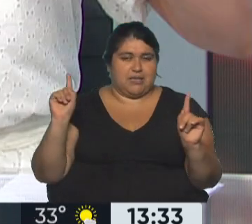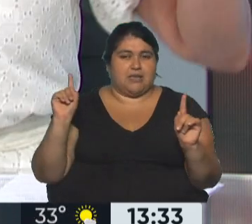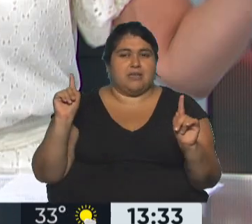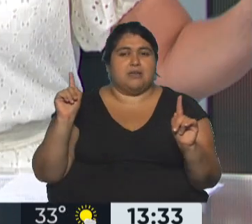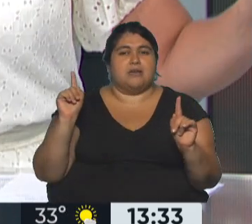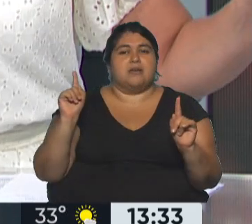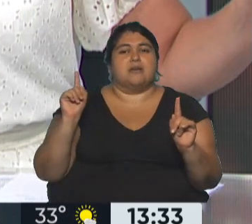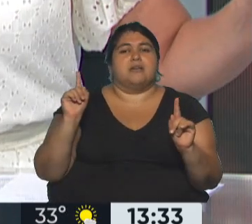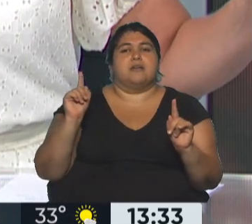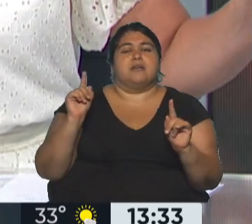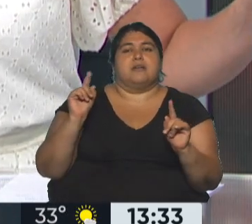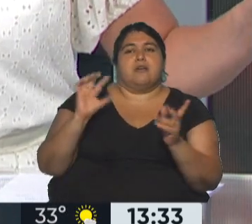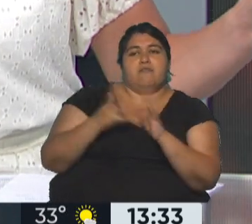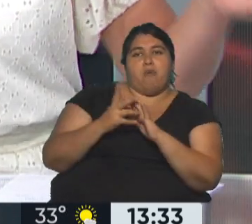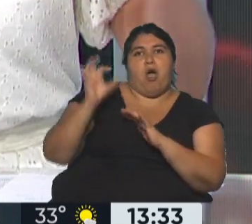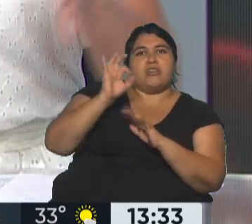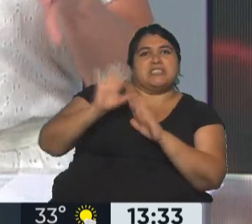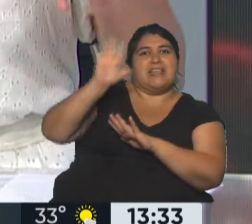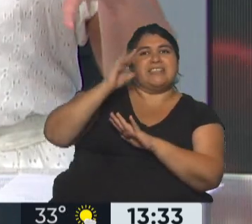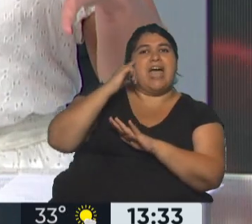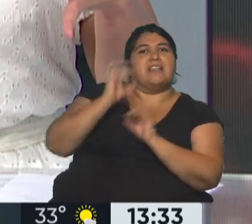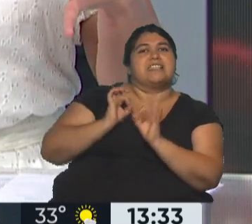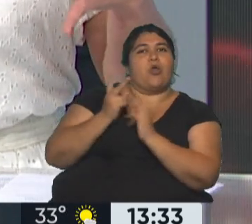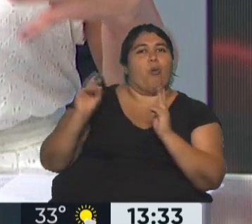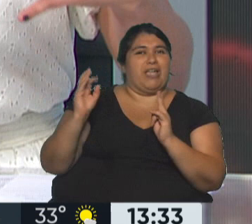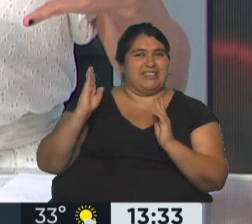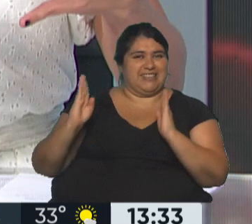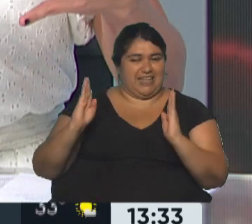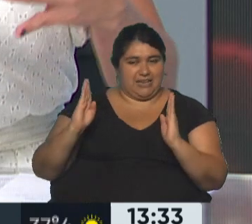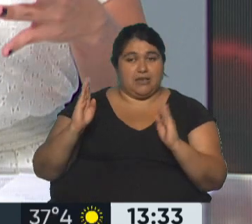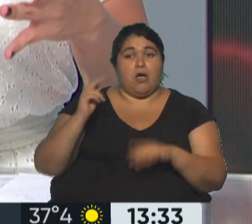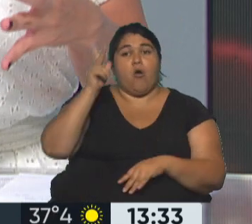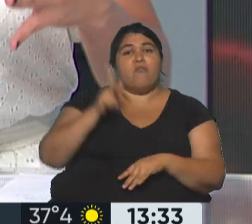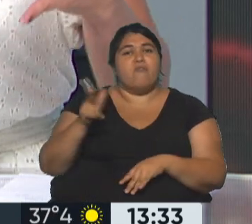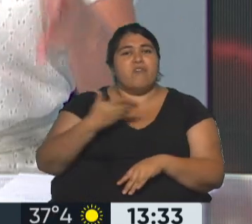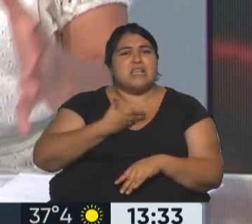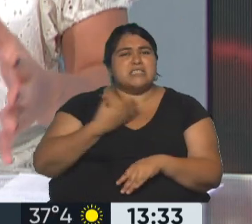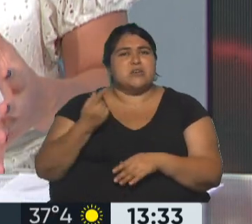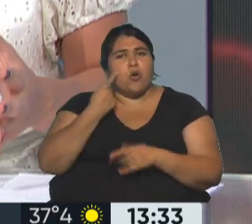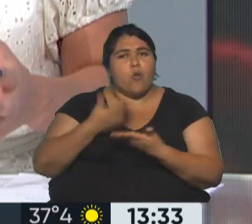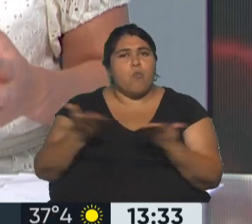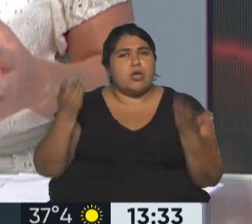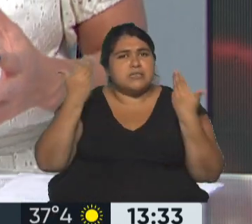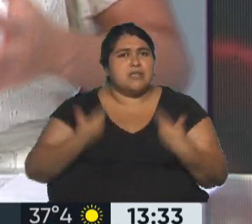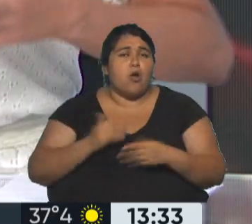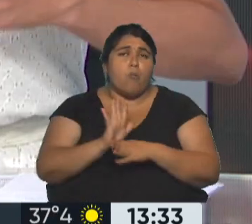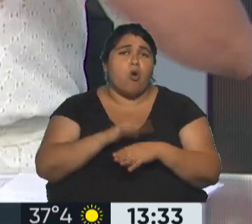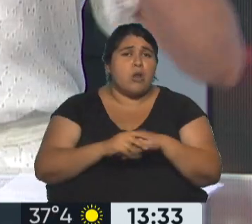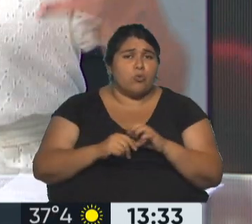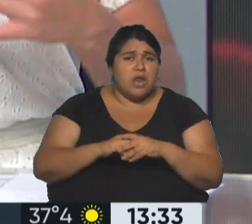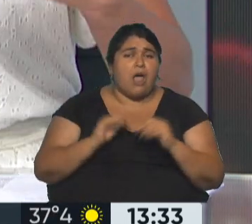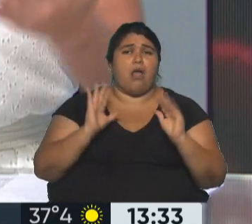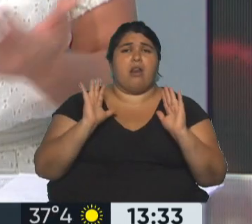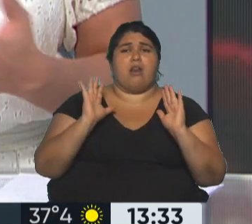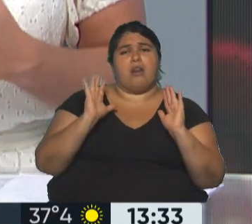Papa prooccidental del siglo XX. Vemos a un Francisco que intenta mostrarse como neutral, más allá